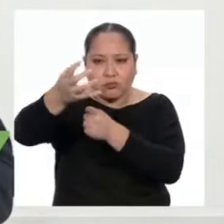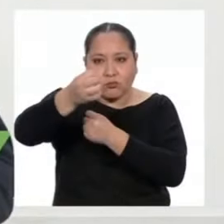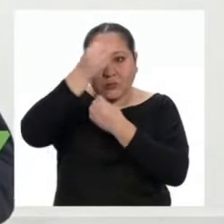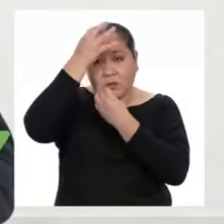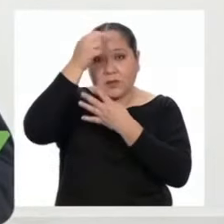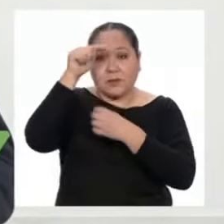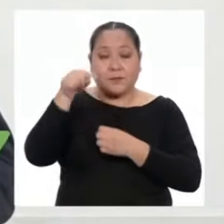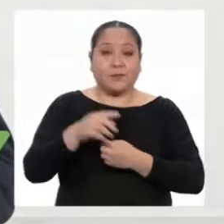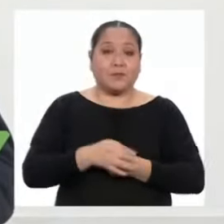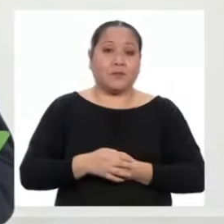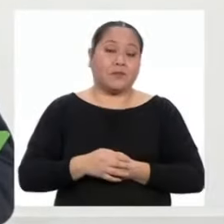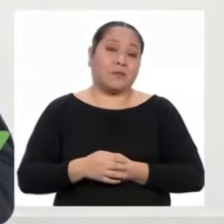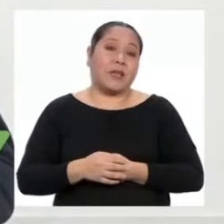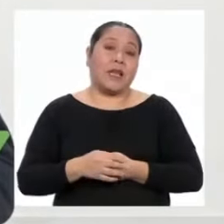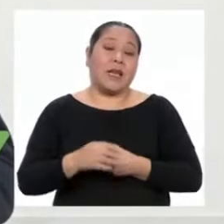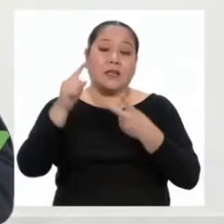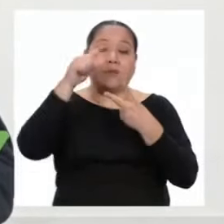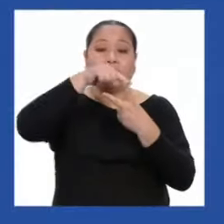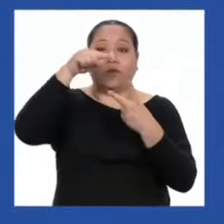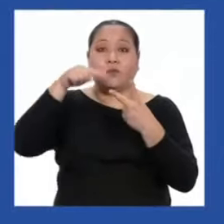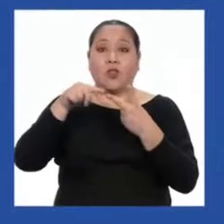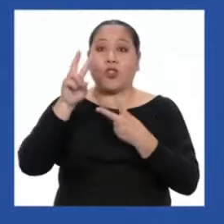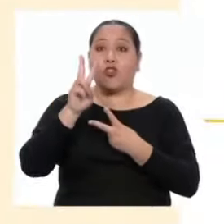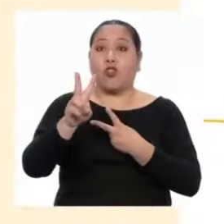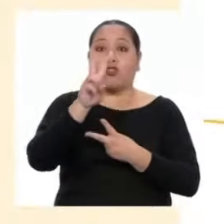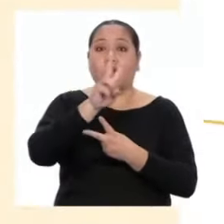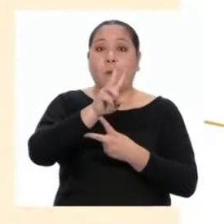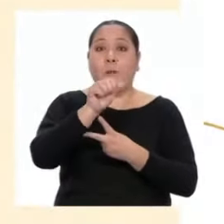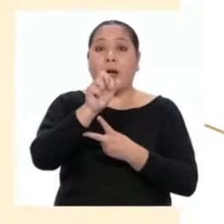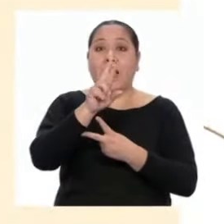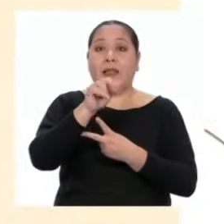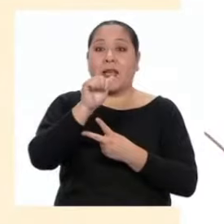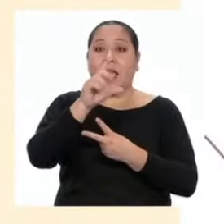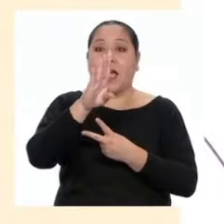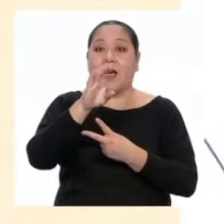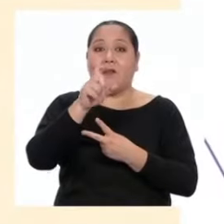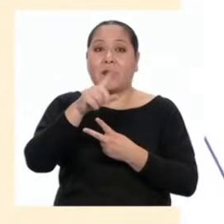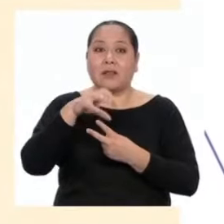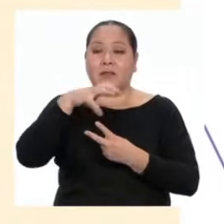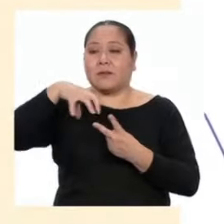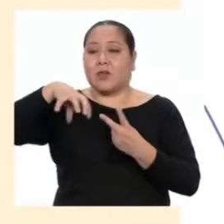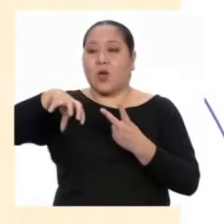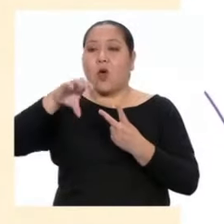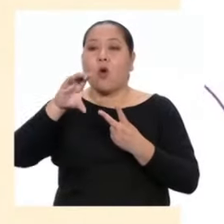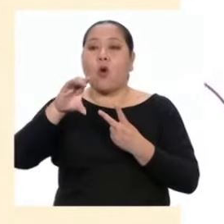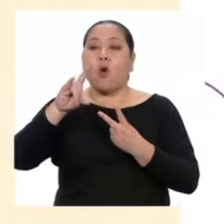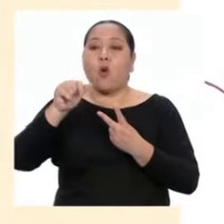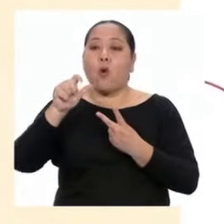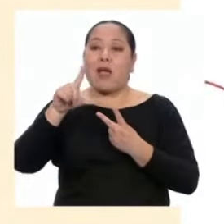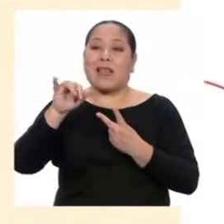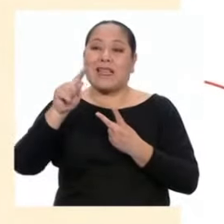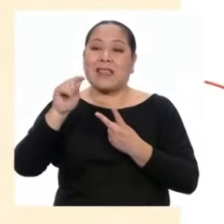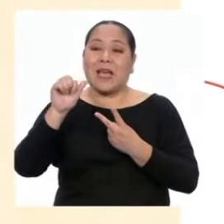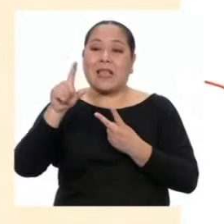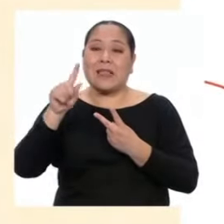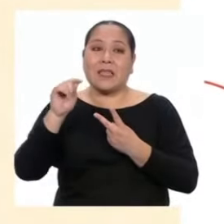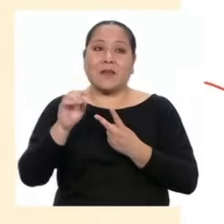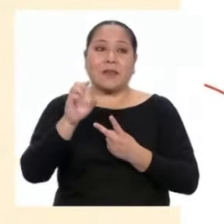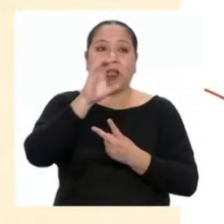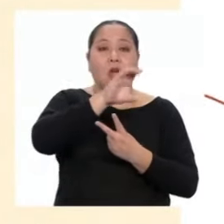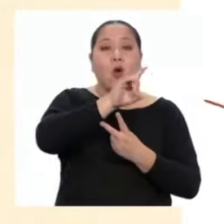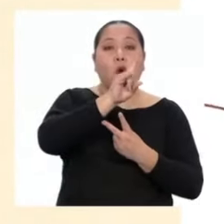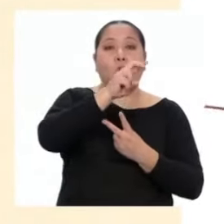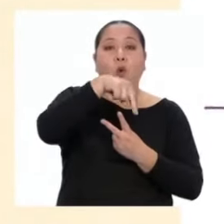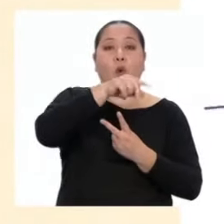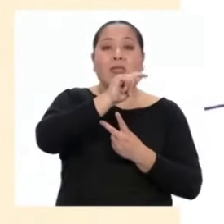encuesta. Tenemos dos tipos de variables, cualitativas y cuantitativas. Las variables